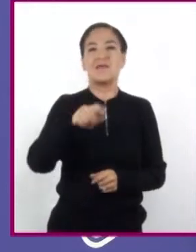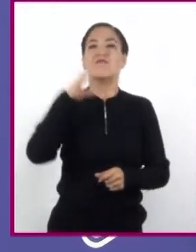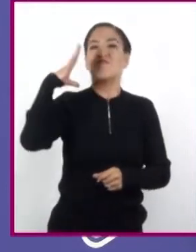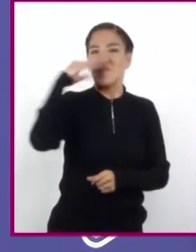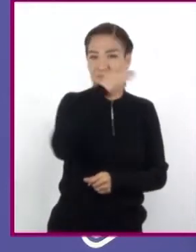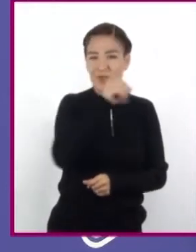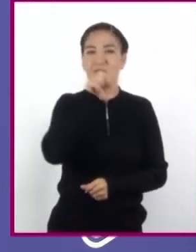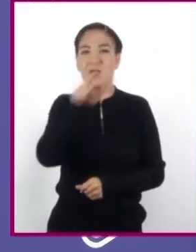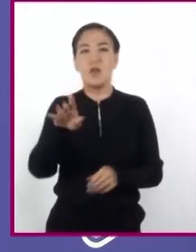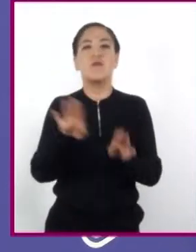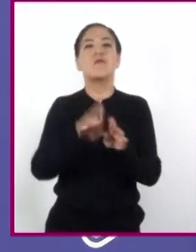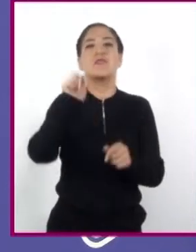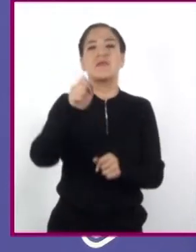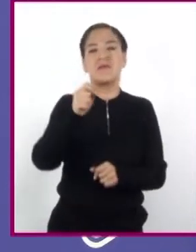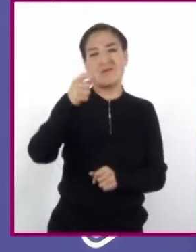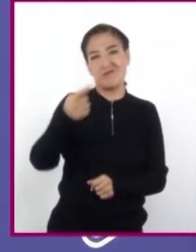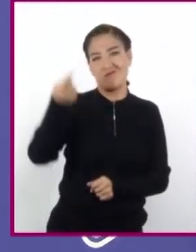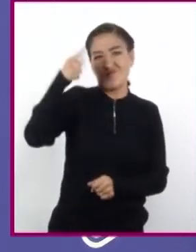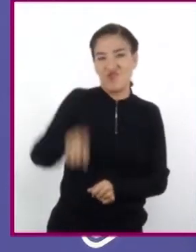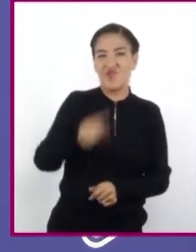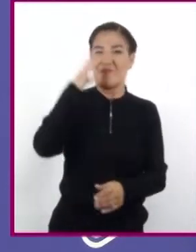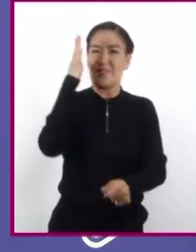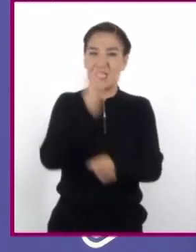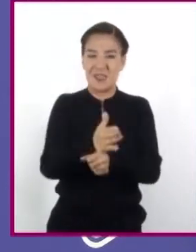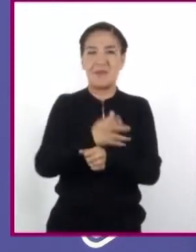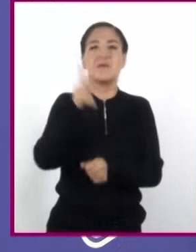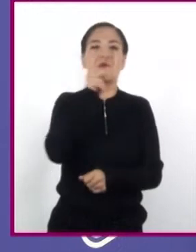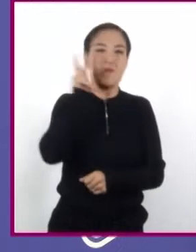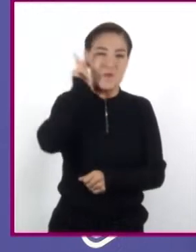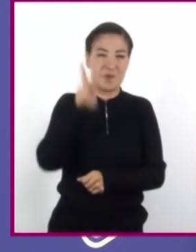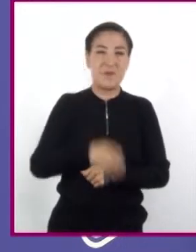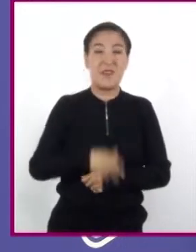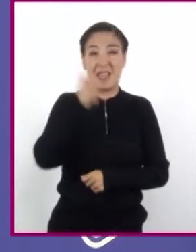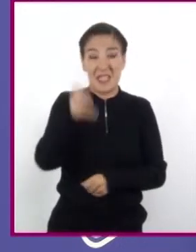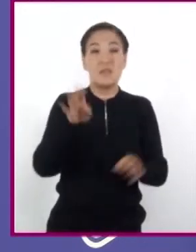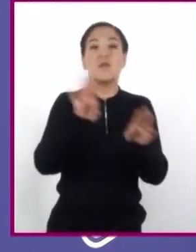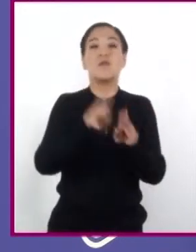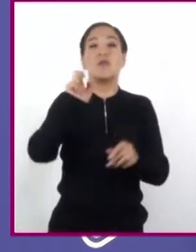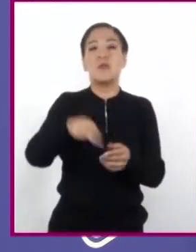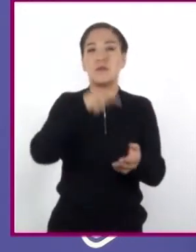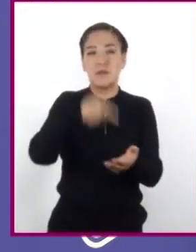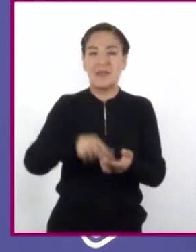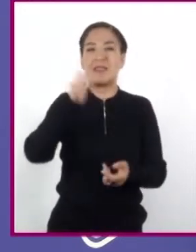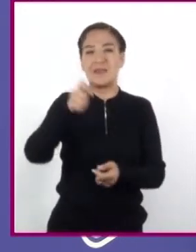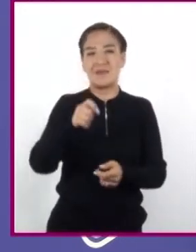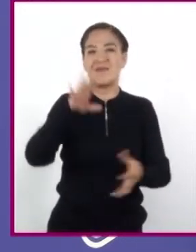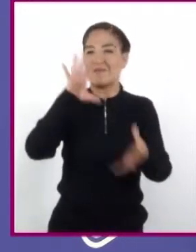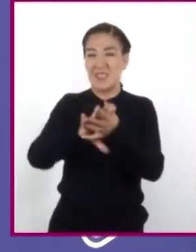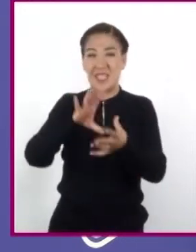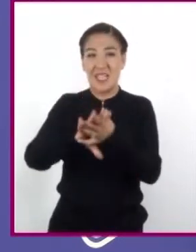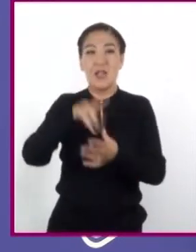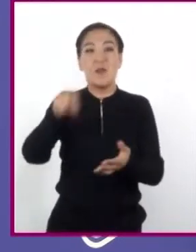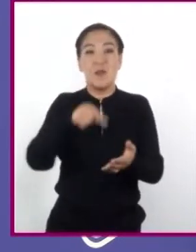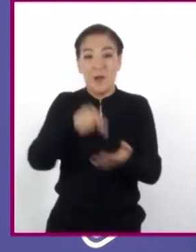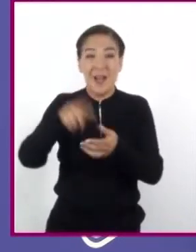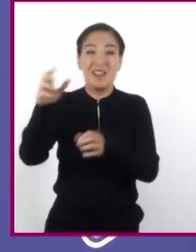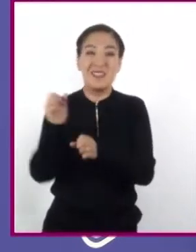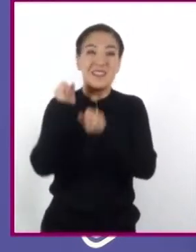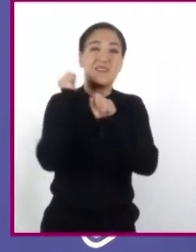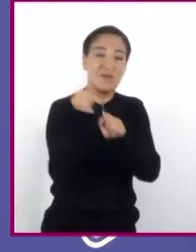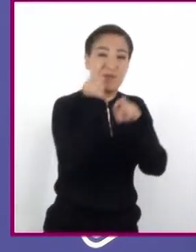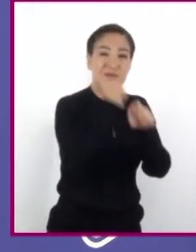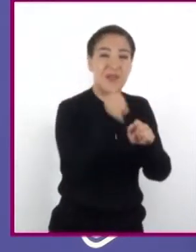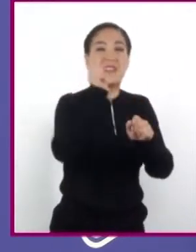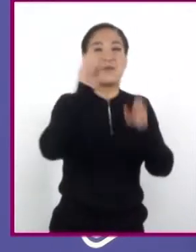fue condenada por el Santo Oficio. La sacaron de la cárcel en la que se encontraba, cabalgando en un asno, atada